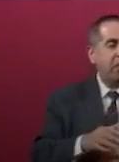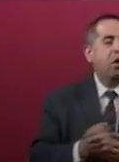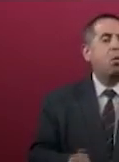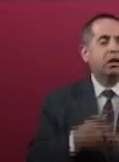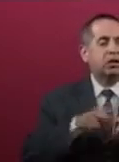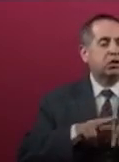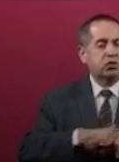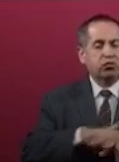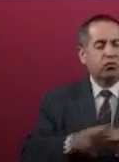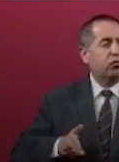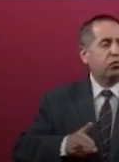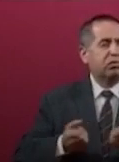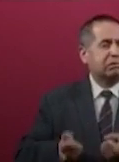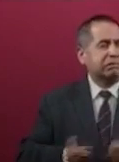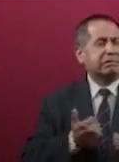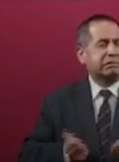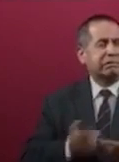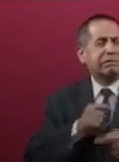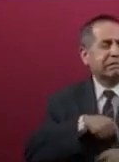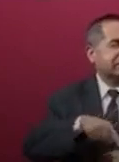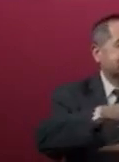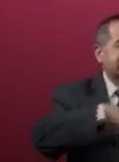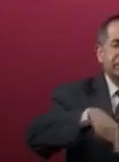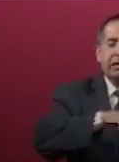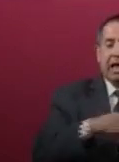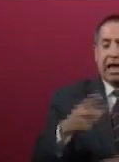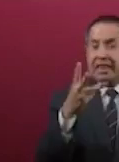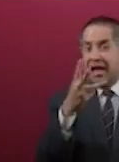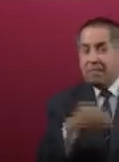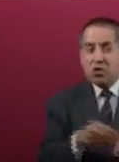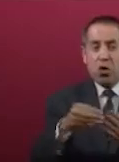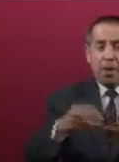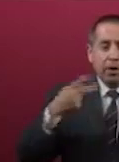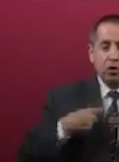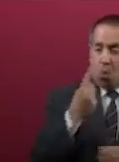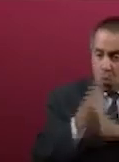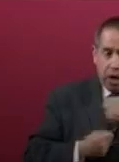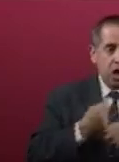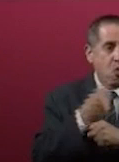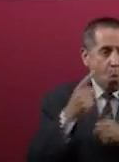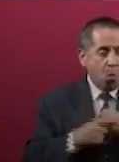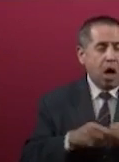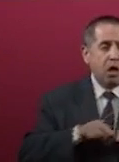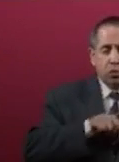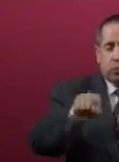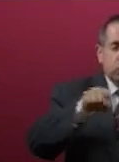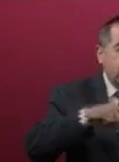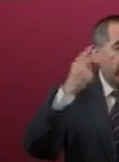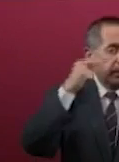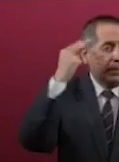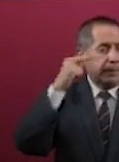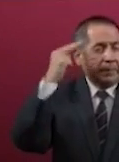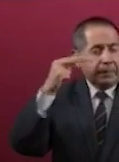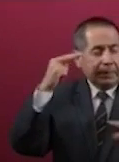cabo estas modificaciones constitucionales. El Ejecutivo Federal dijo que con estos primeros 100 días ya se visitaron las 32